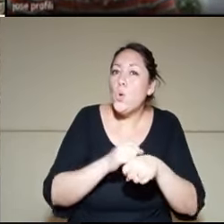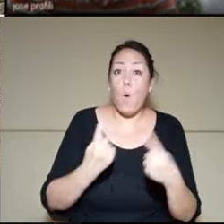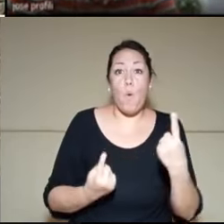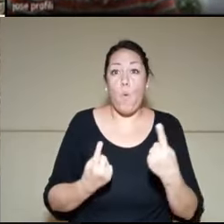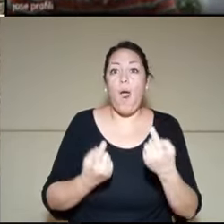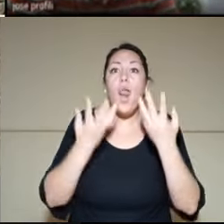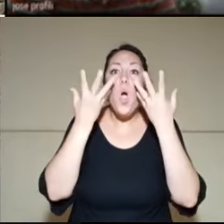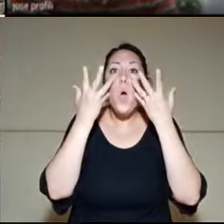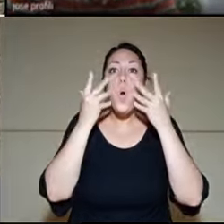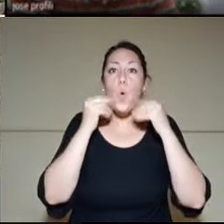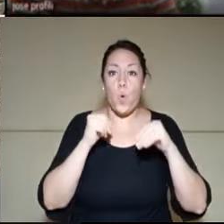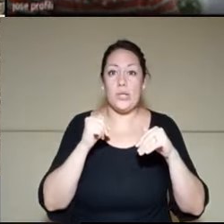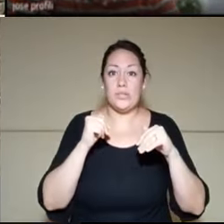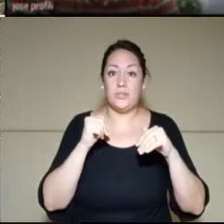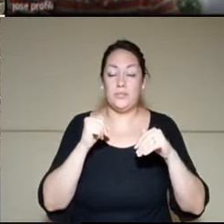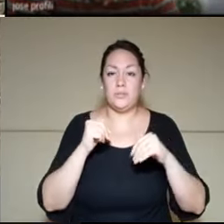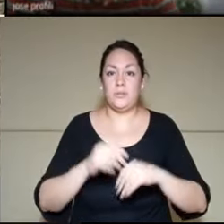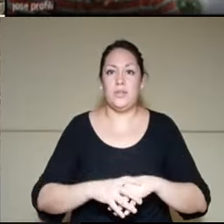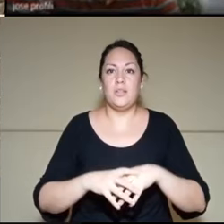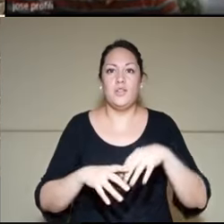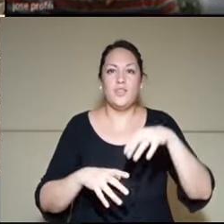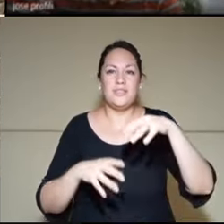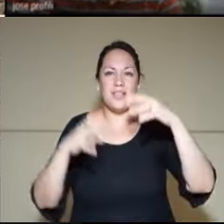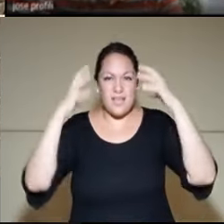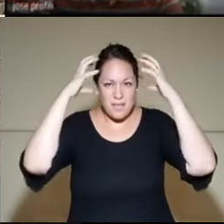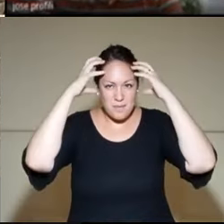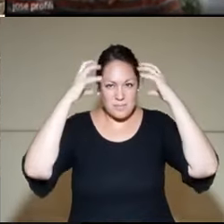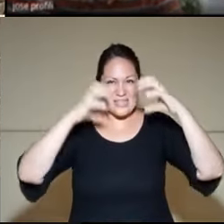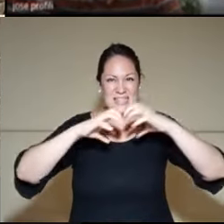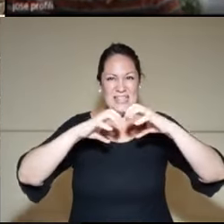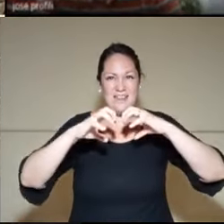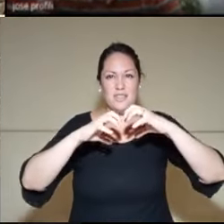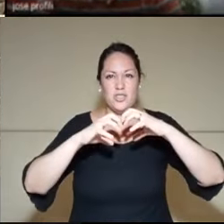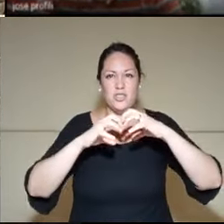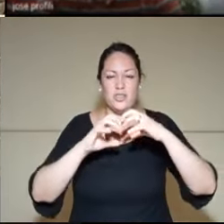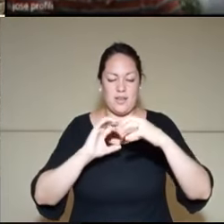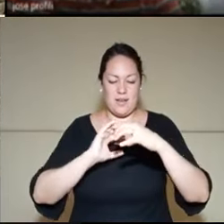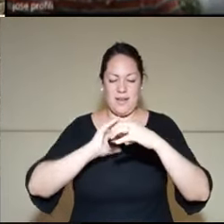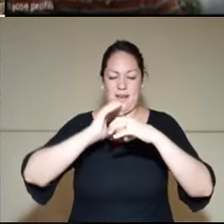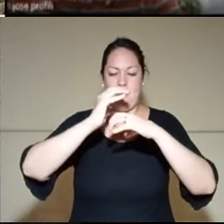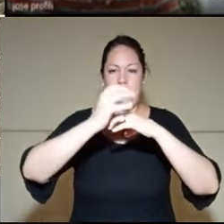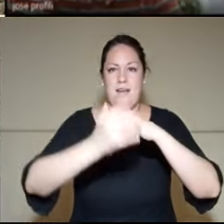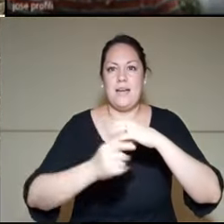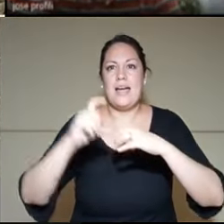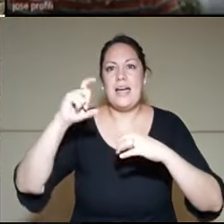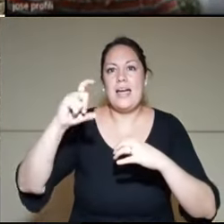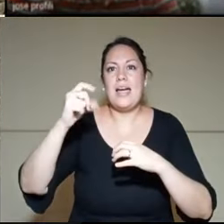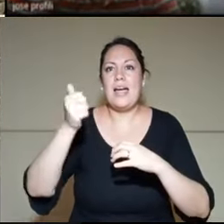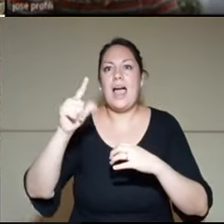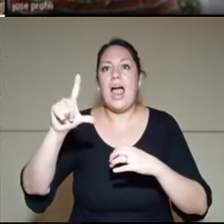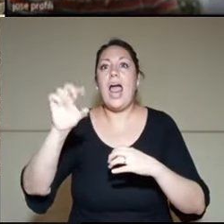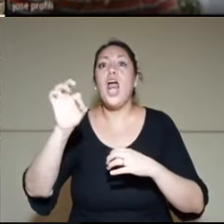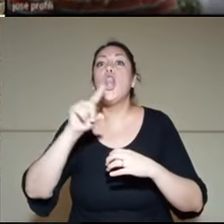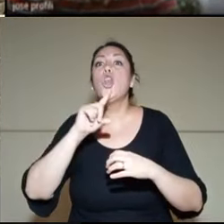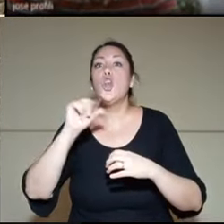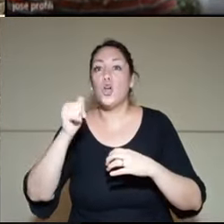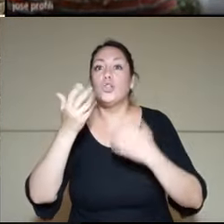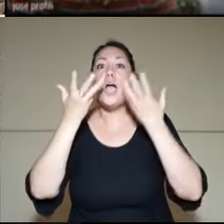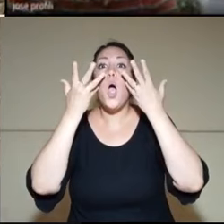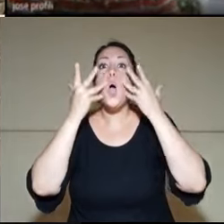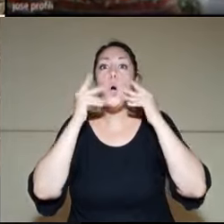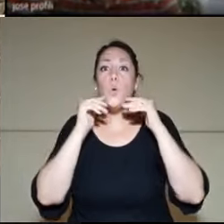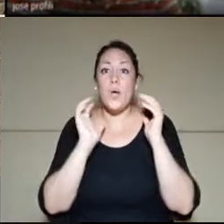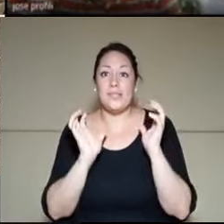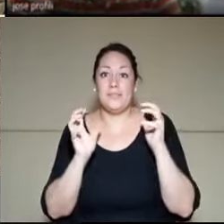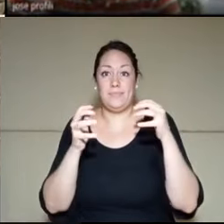hueso. Entonces, nuestro sistema nervioso está protegido por nuestra calota craneana, por nuestro cráneo, que